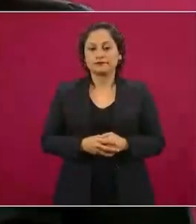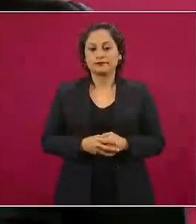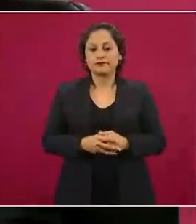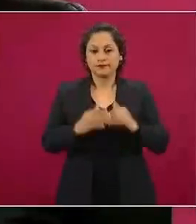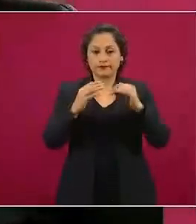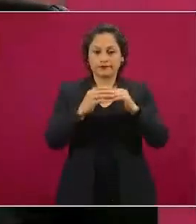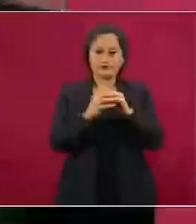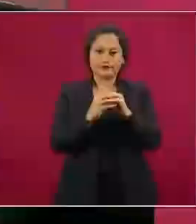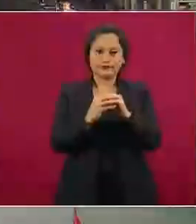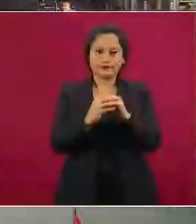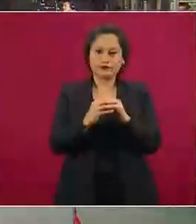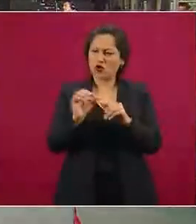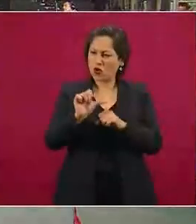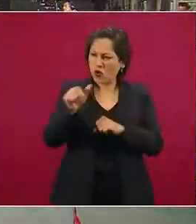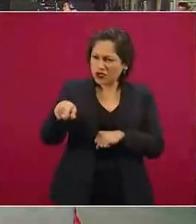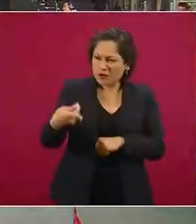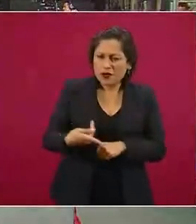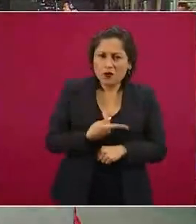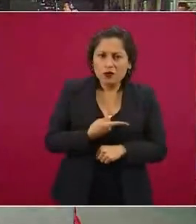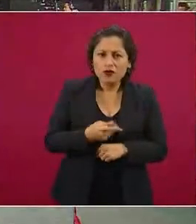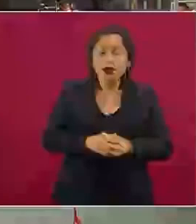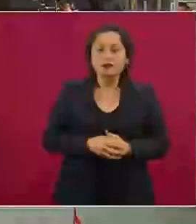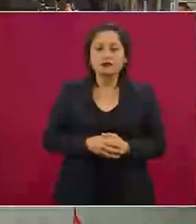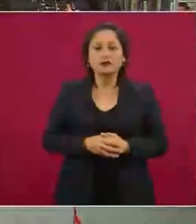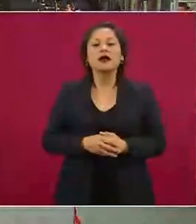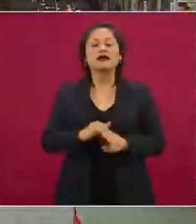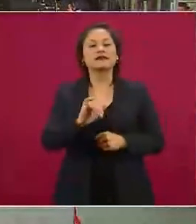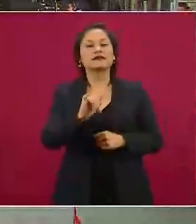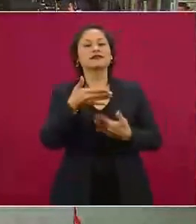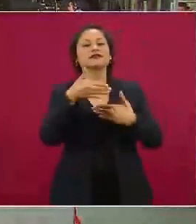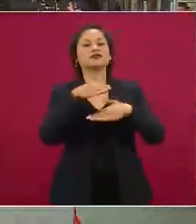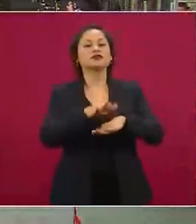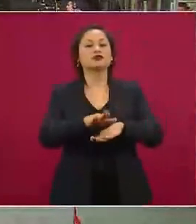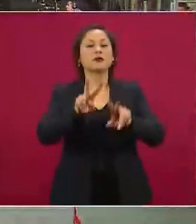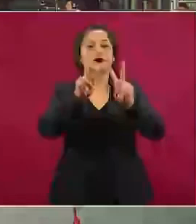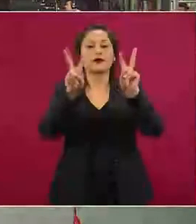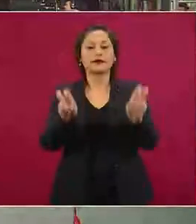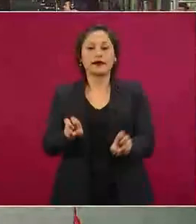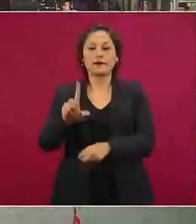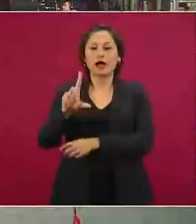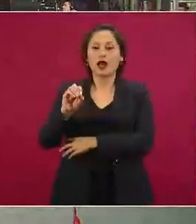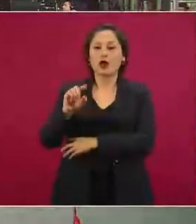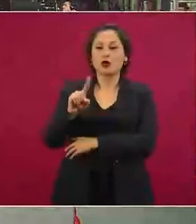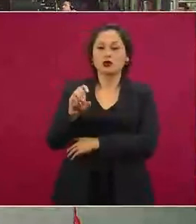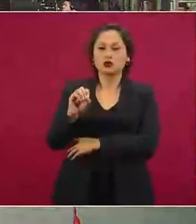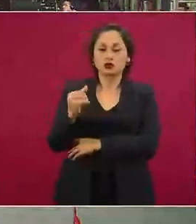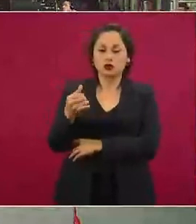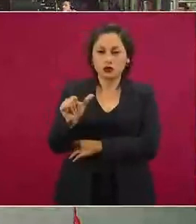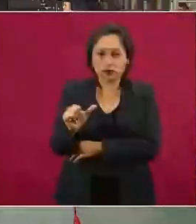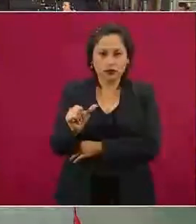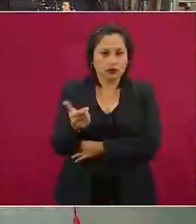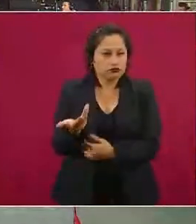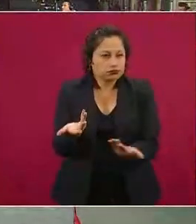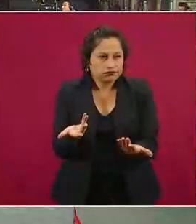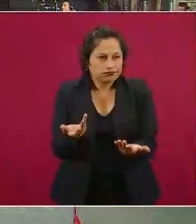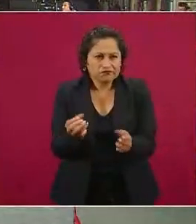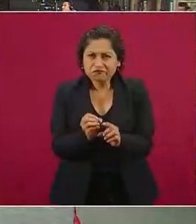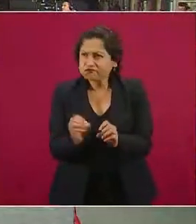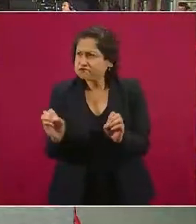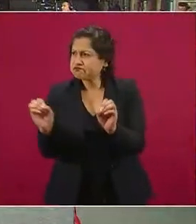La otra pregunta. Sobre, en este mismo asunto de corrupción, sobre Emilio Lozoya, que no se ha sabido, sí, tiene algunos. Yo creo semanas. Que debe